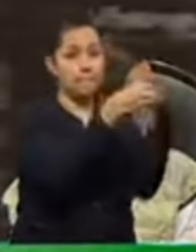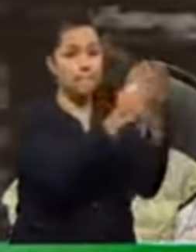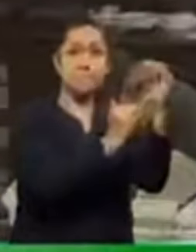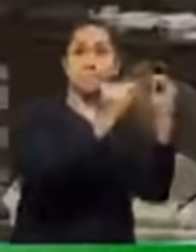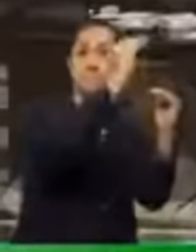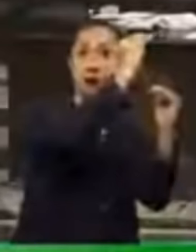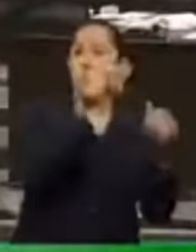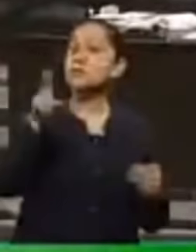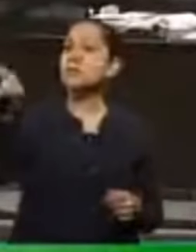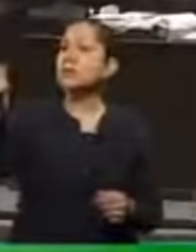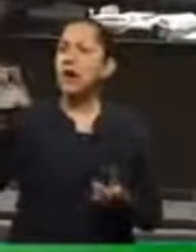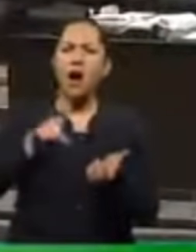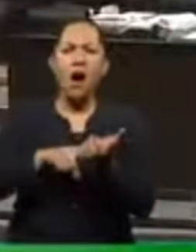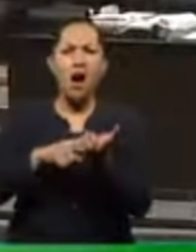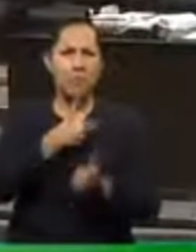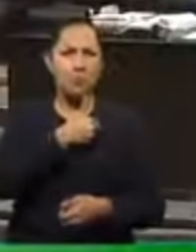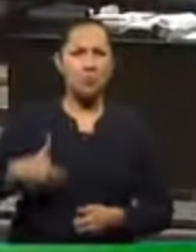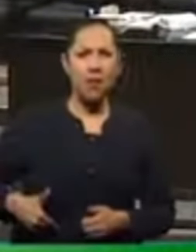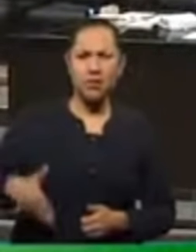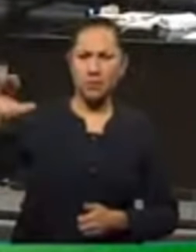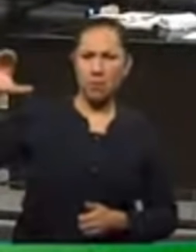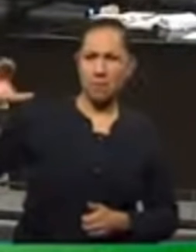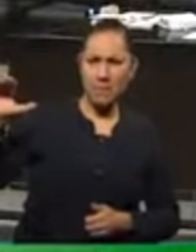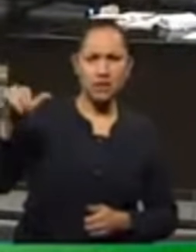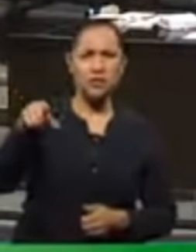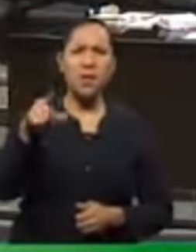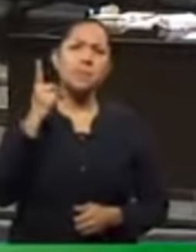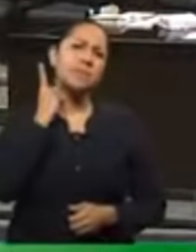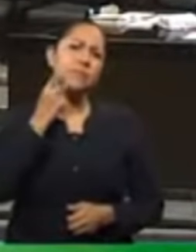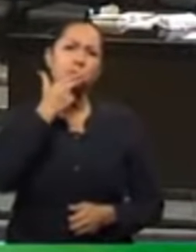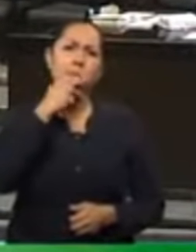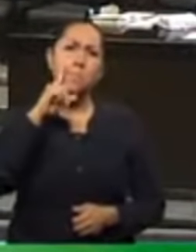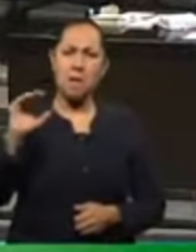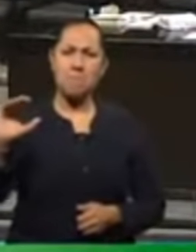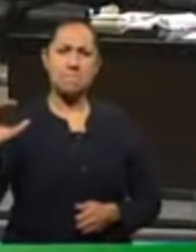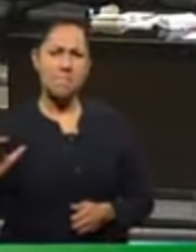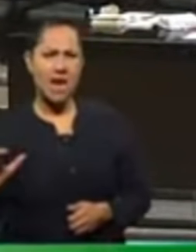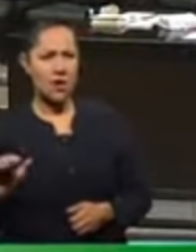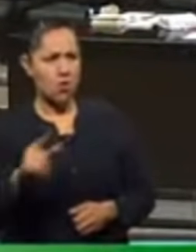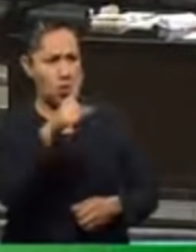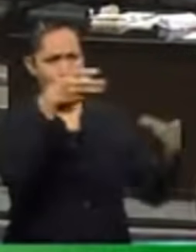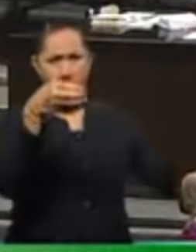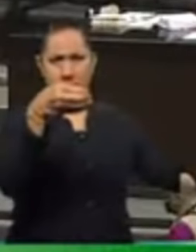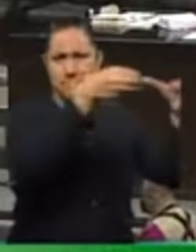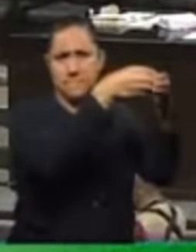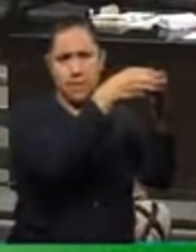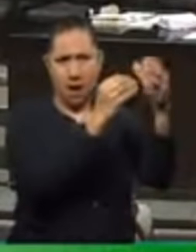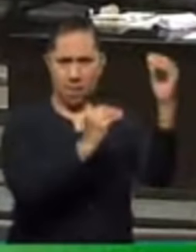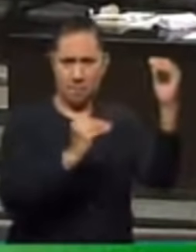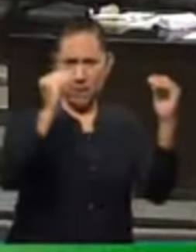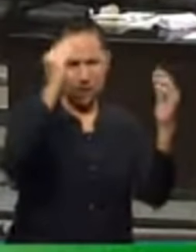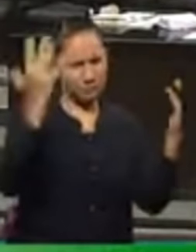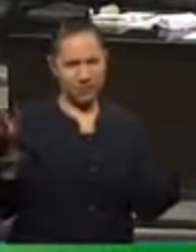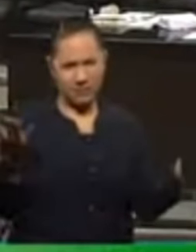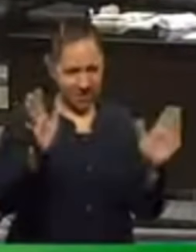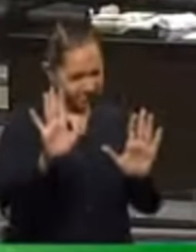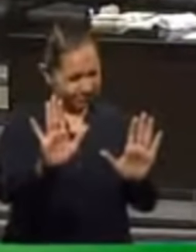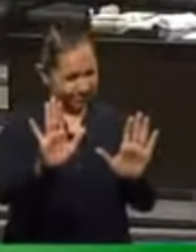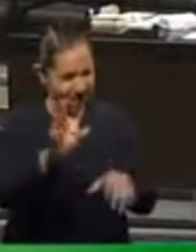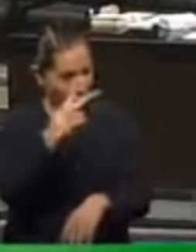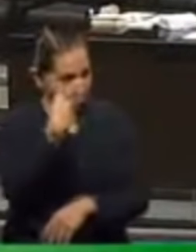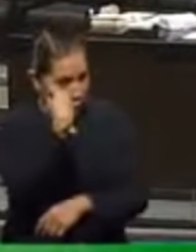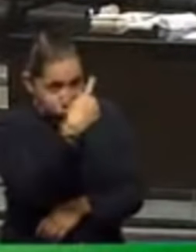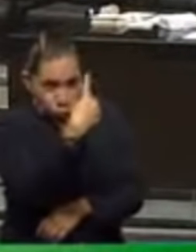Yo le reclamo su actitud facciosa en contra de esta revolución sin violencia, que es la cuarta